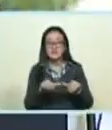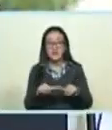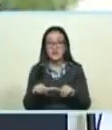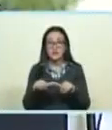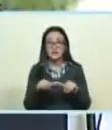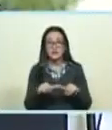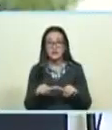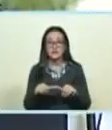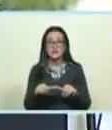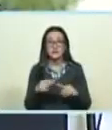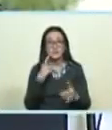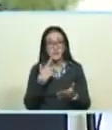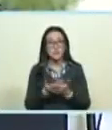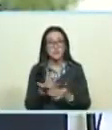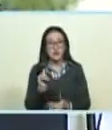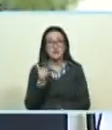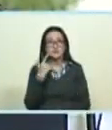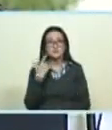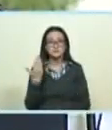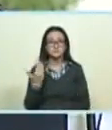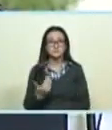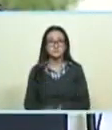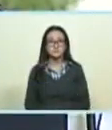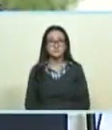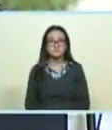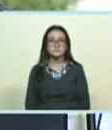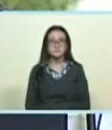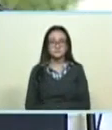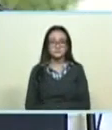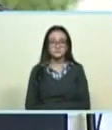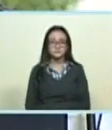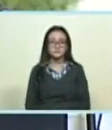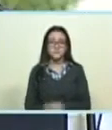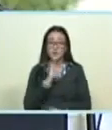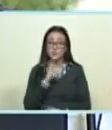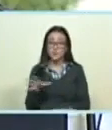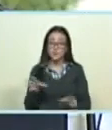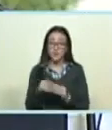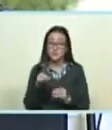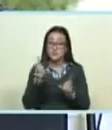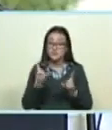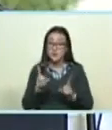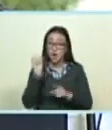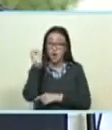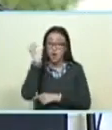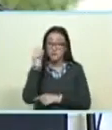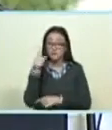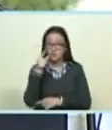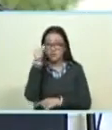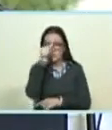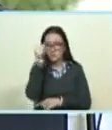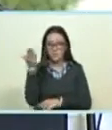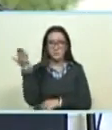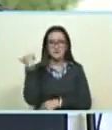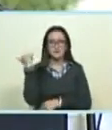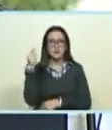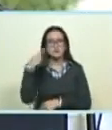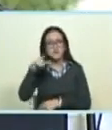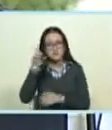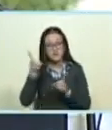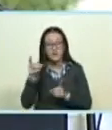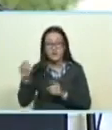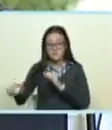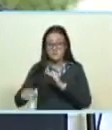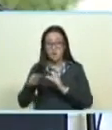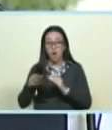me ha llegado una propuesta, producto de esto que ustedes han decidido en el Congreso el domingo pasado. Me ha llegado